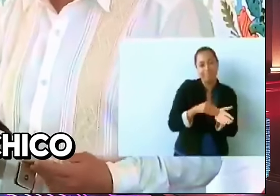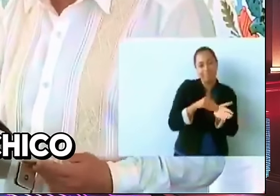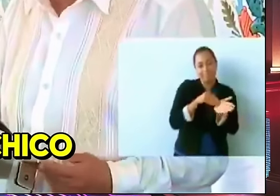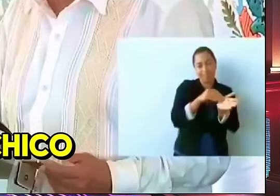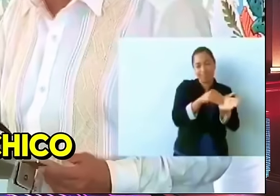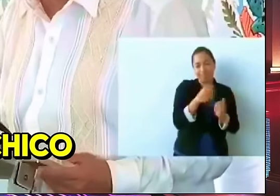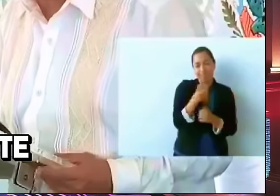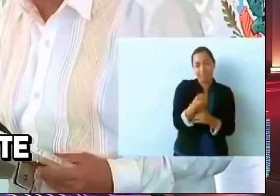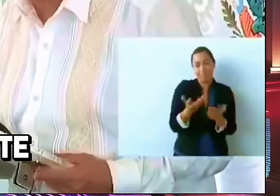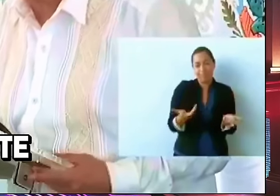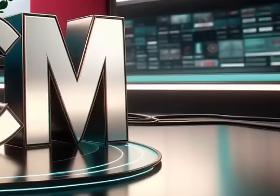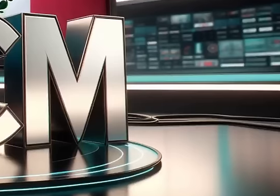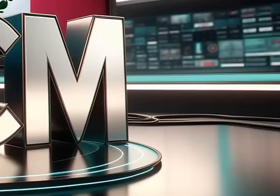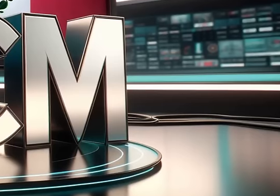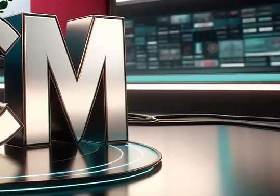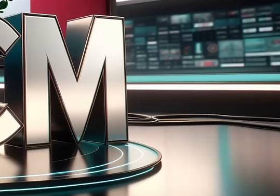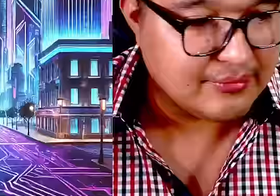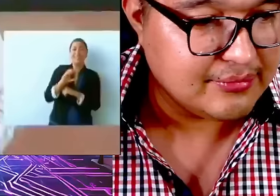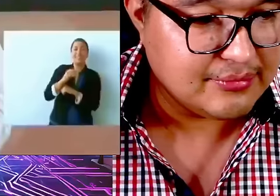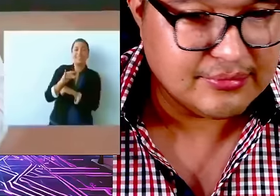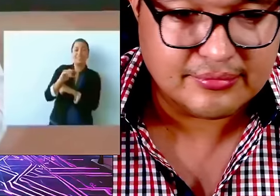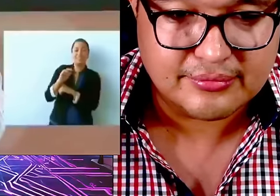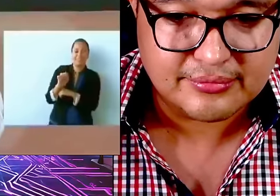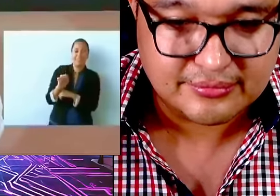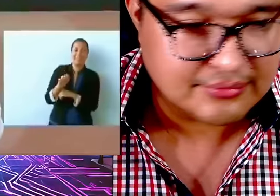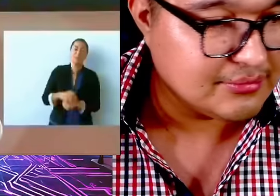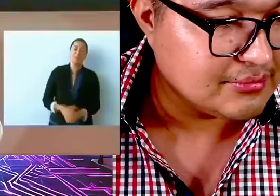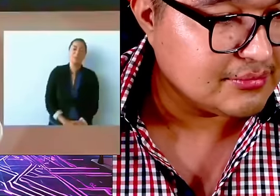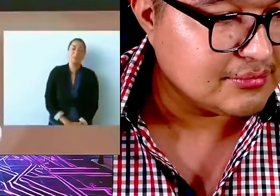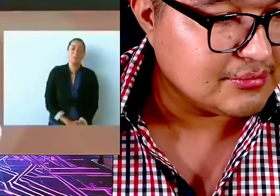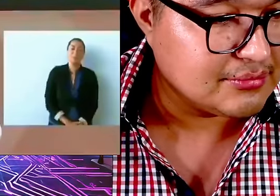Así dice Chicoche.